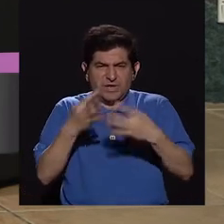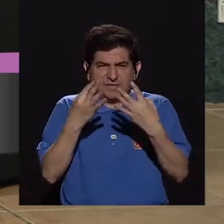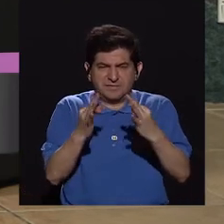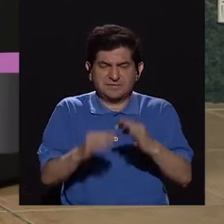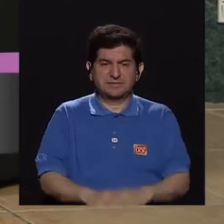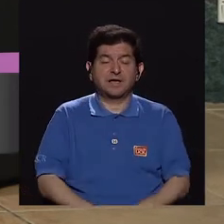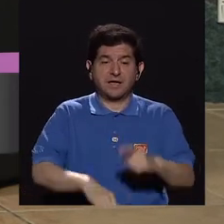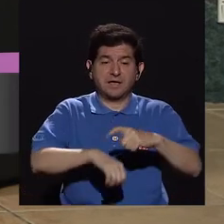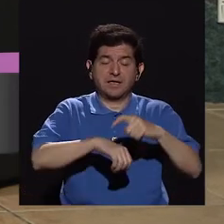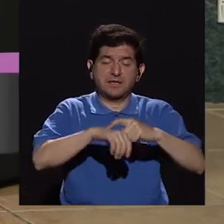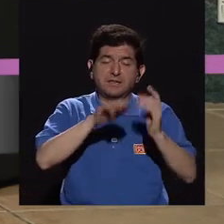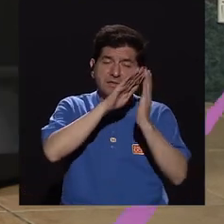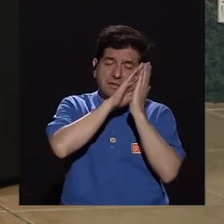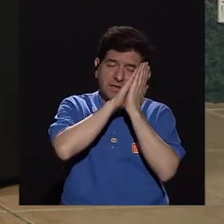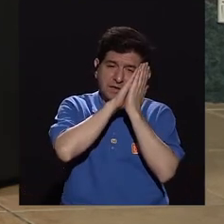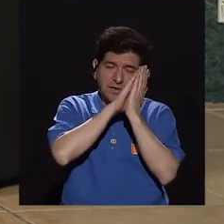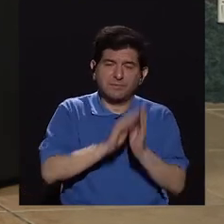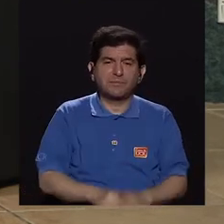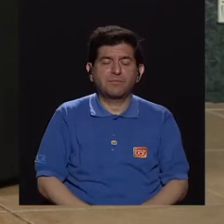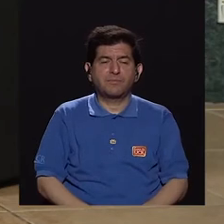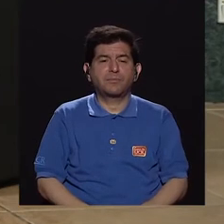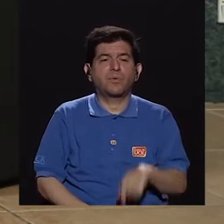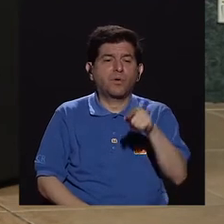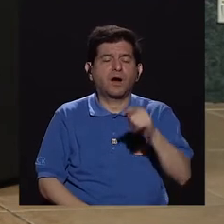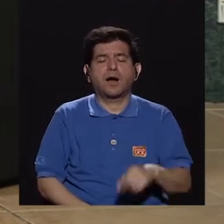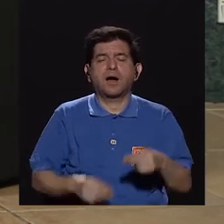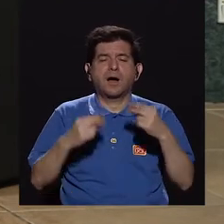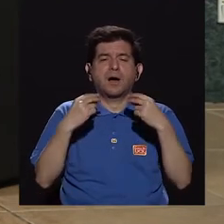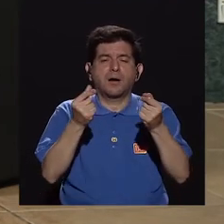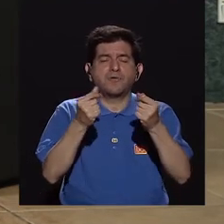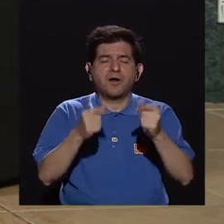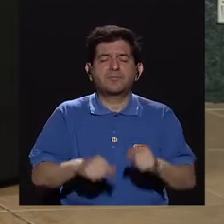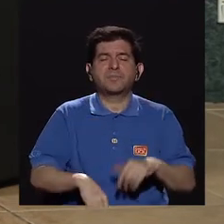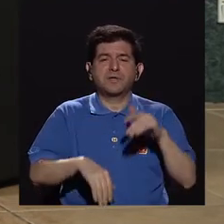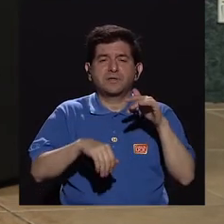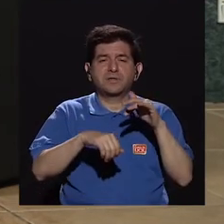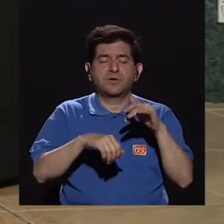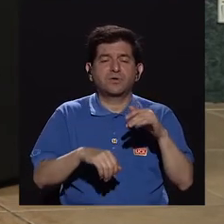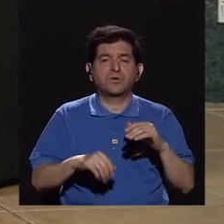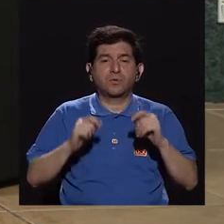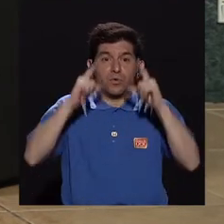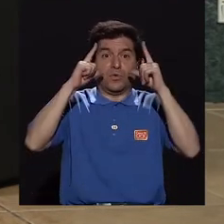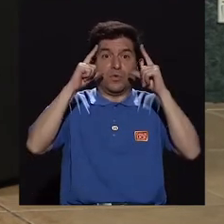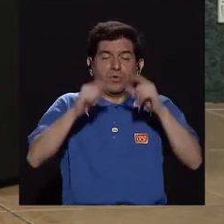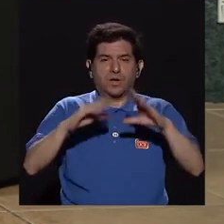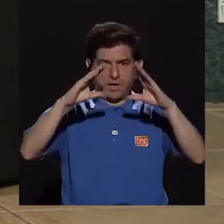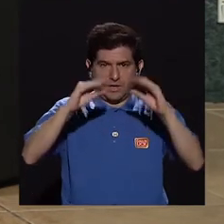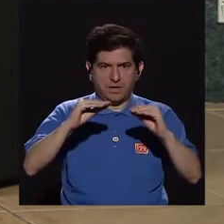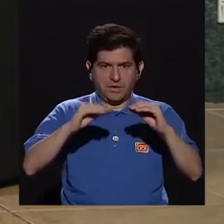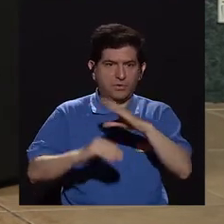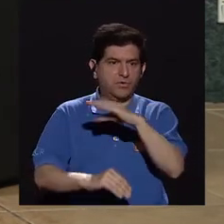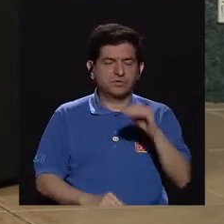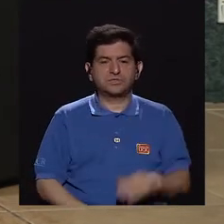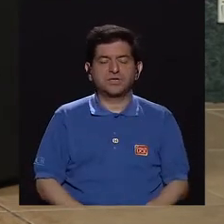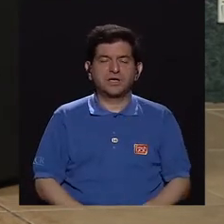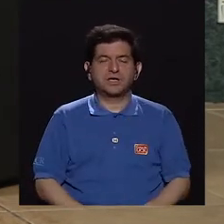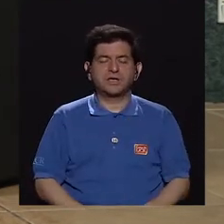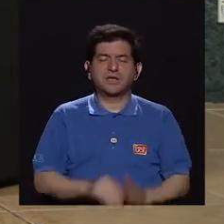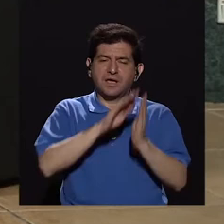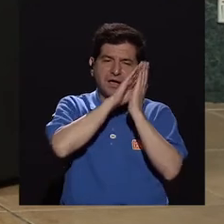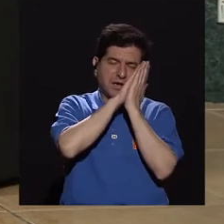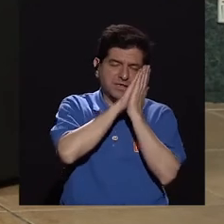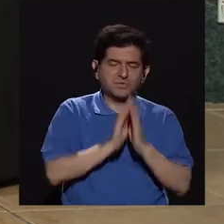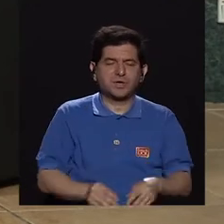Además, los tiempos de sueño son más, el sueño es más liviano, se despiertan más veces en la noche y el sueño tiende a ser menos